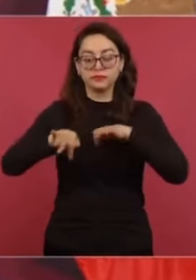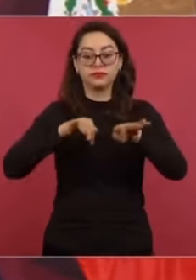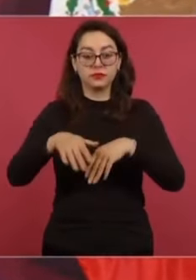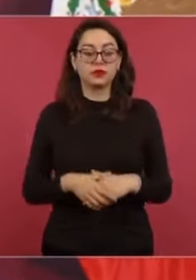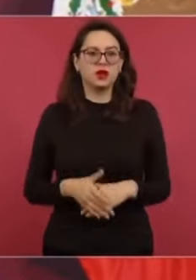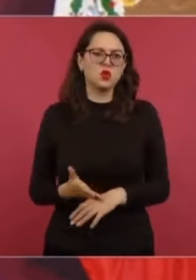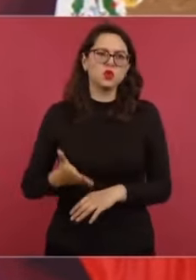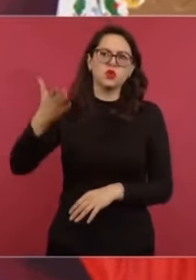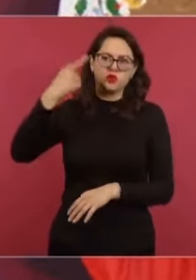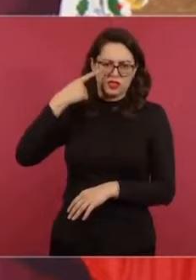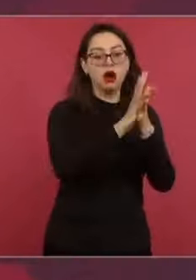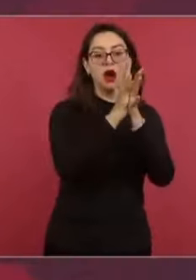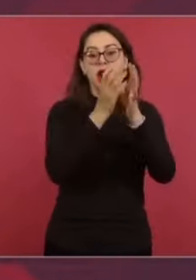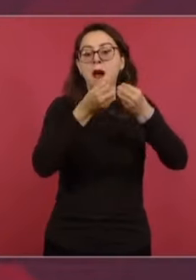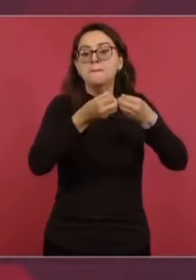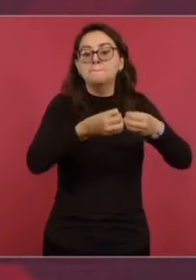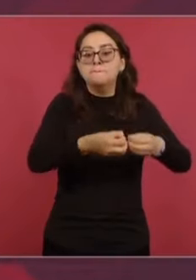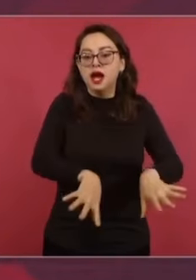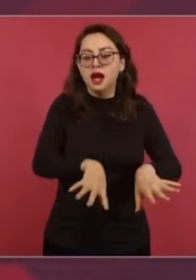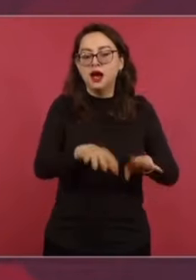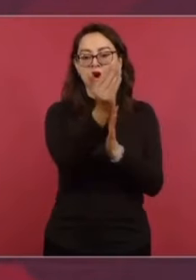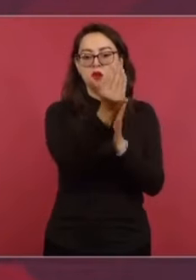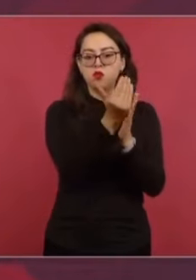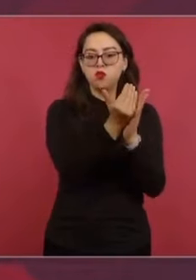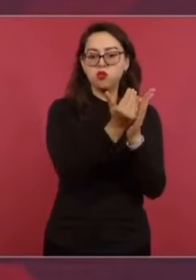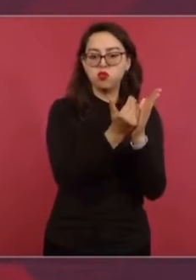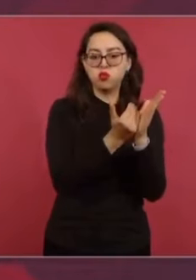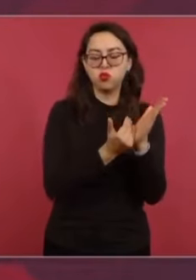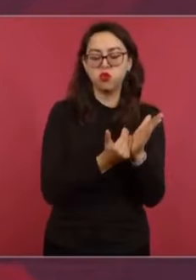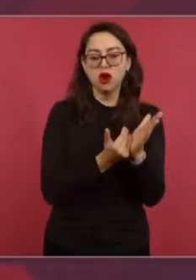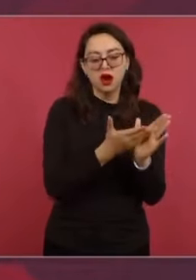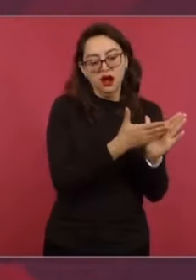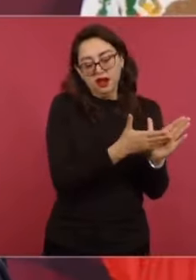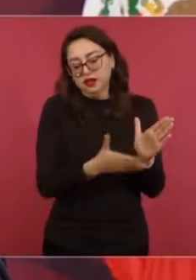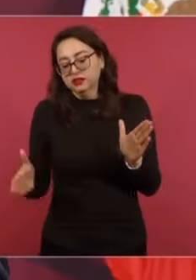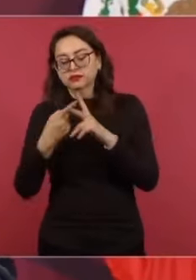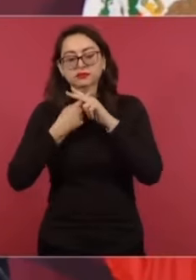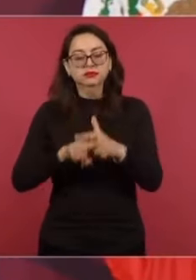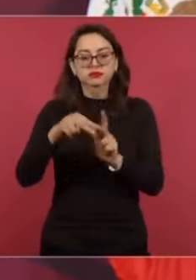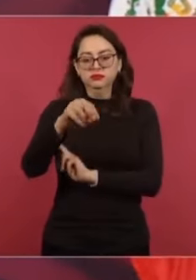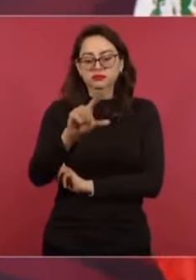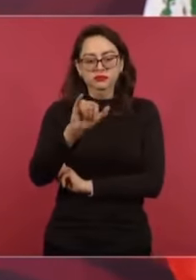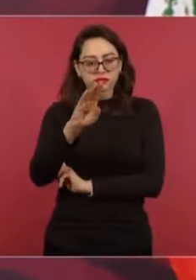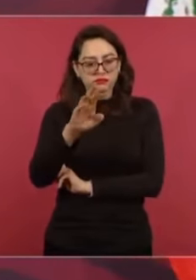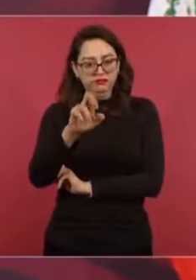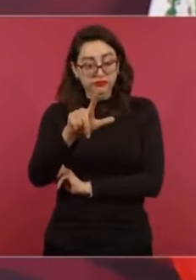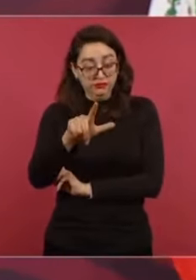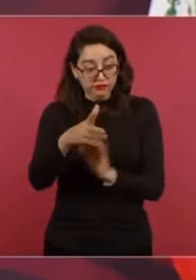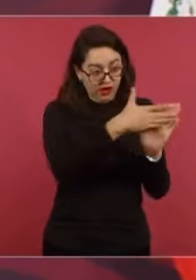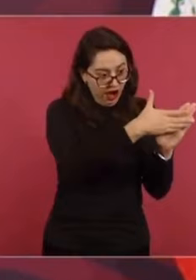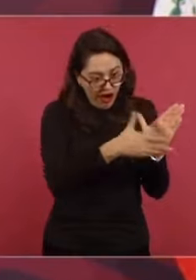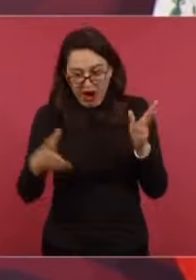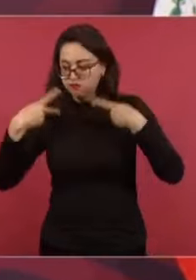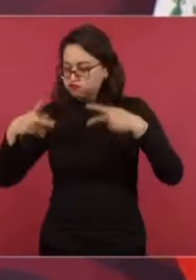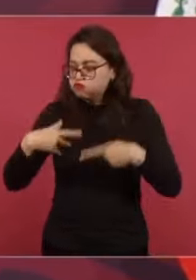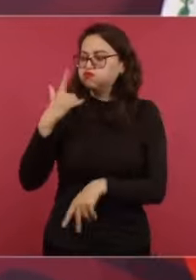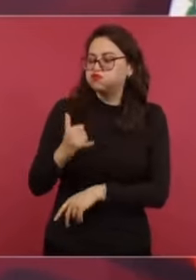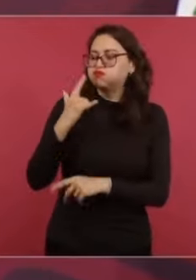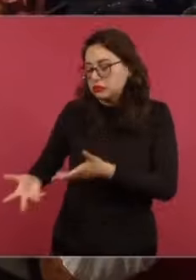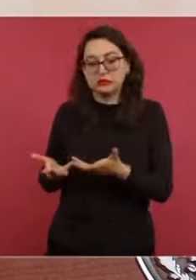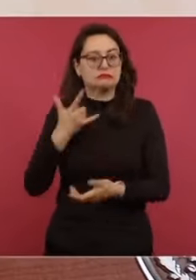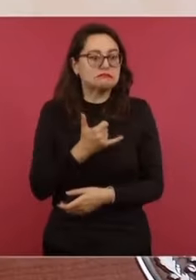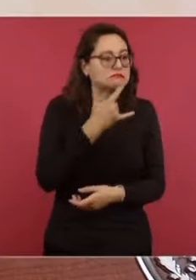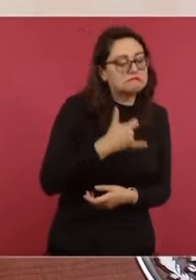movilidad social que existía en México. Y durante el periodo neoliberal ya no había posibilidad de ascender en la escala